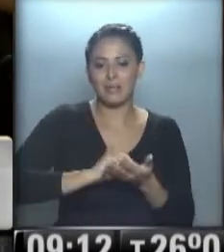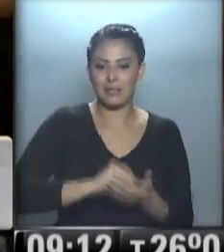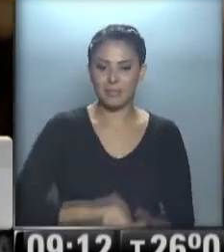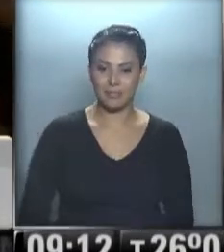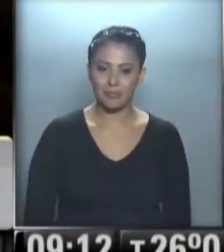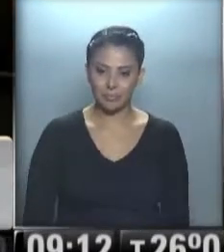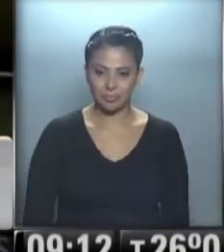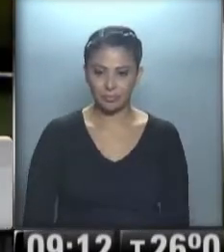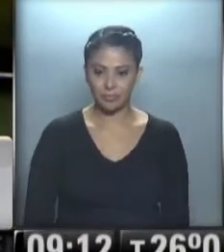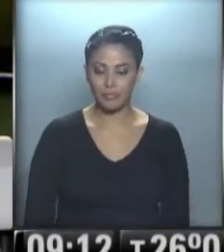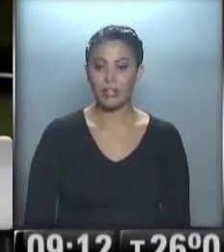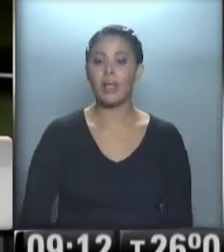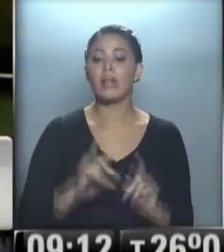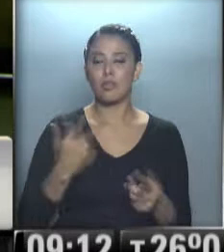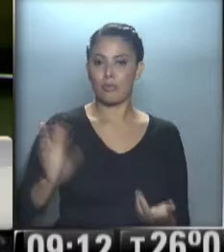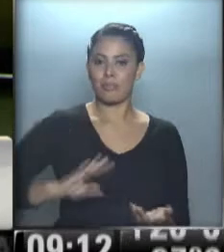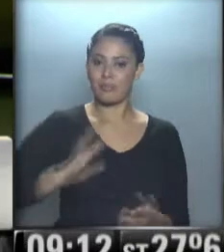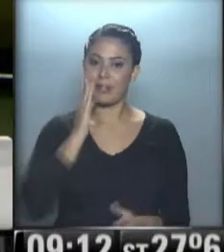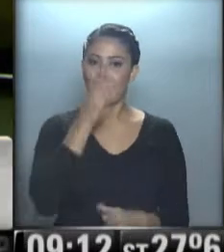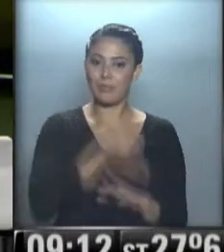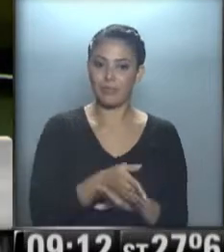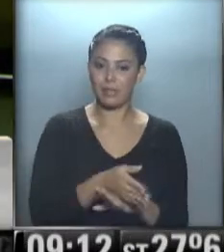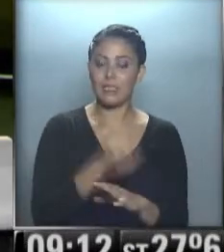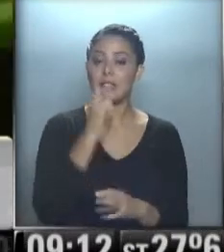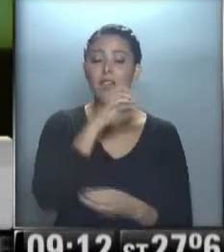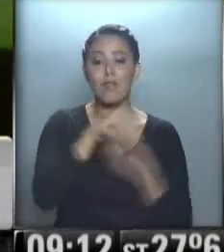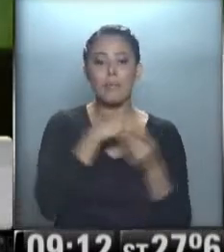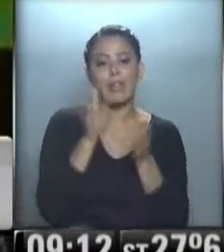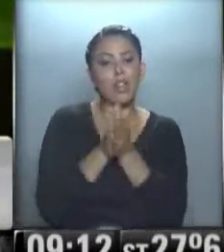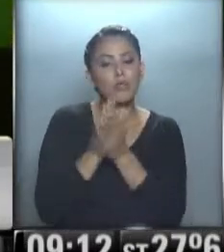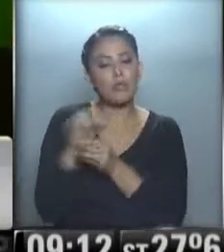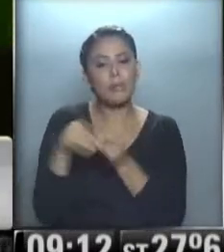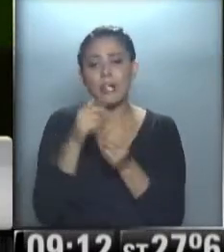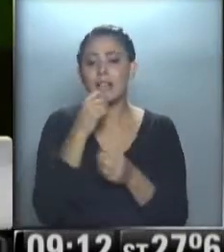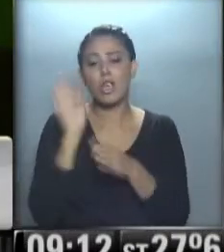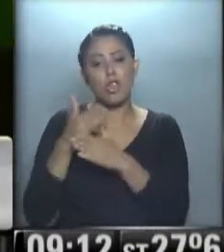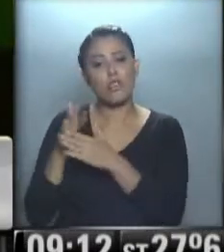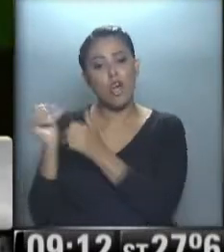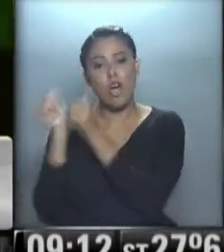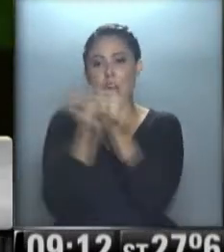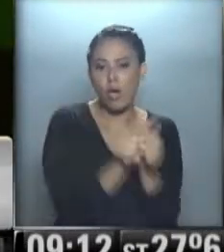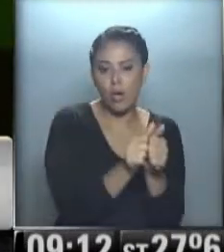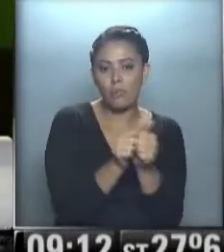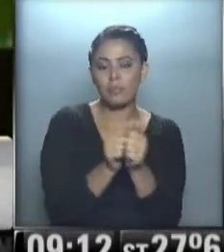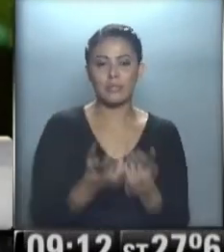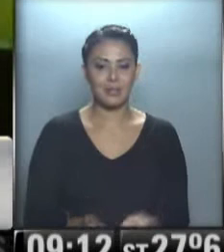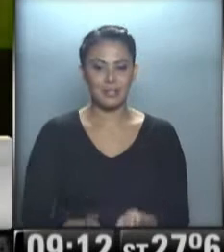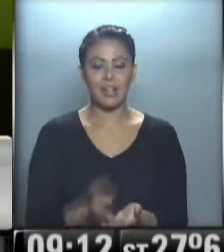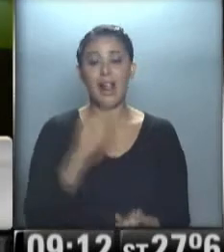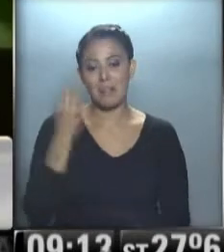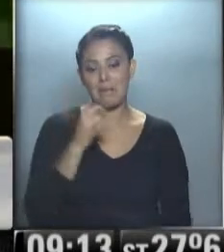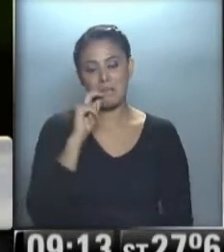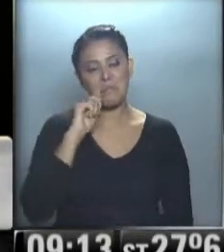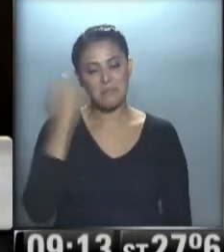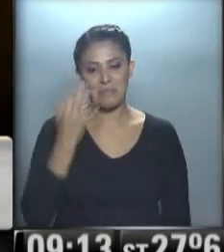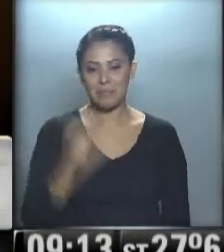digamos. Y viene con ganas, ¿no? Obviamente sí, el que tiene familia con su familia y el que tiene su novia con su novia, y bueno, la verdad que me parece